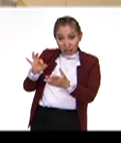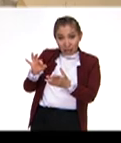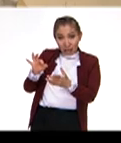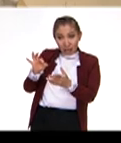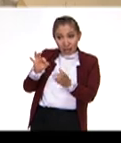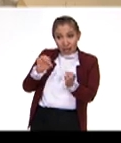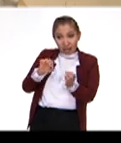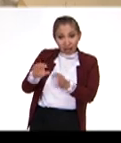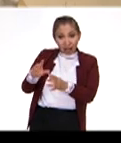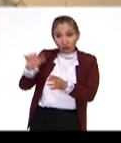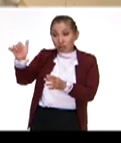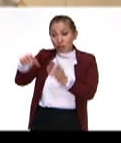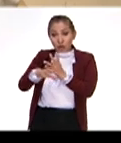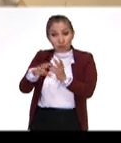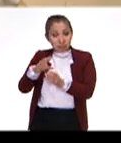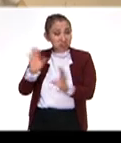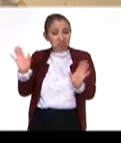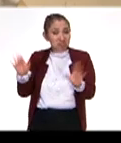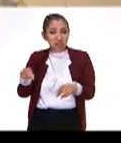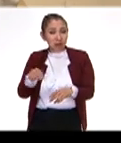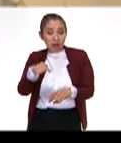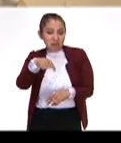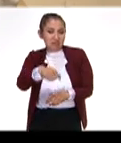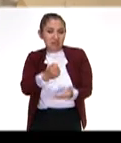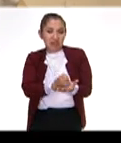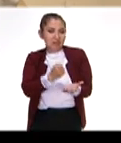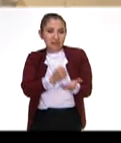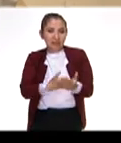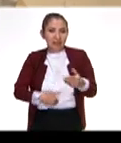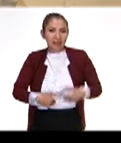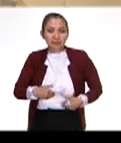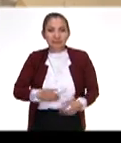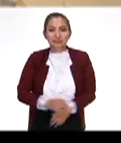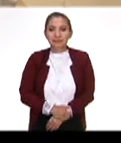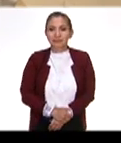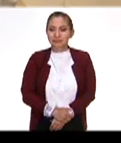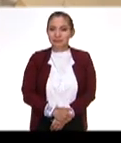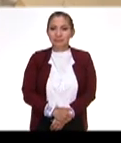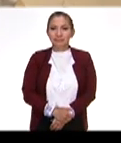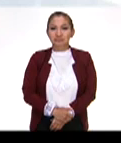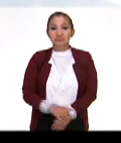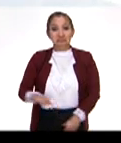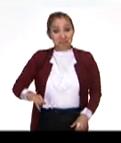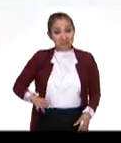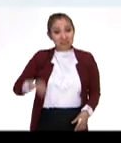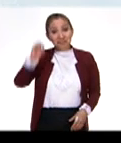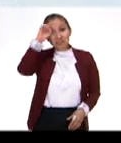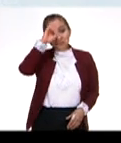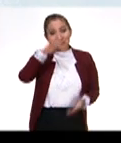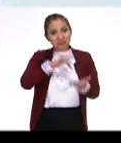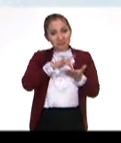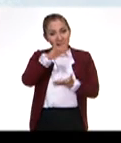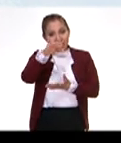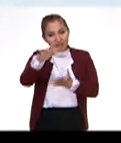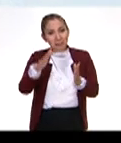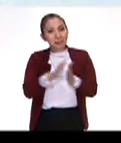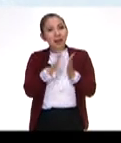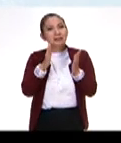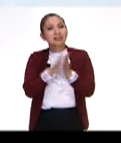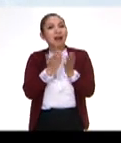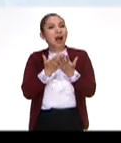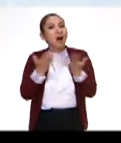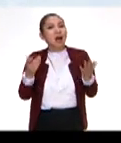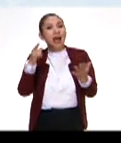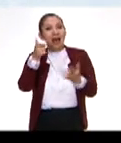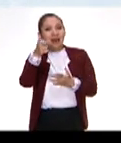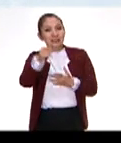lograr en otros escenarios que no sea el teatro. Interesantes comentarios. Gracias por participar ahora